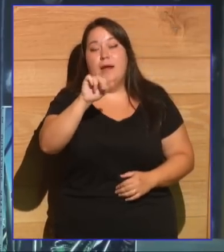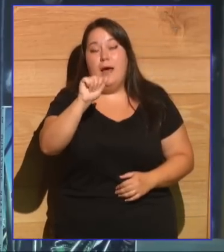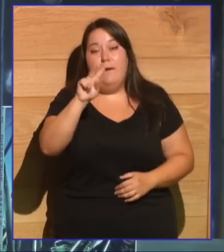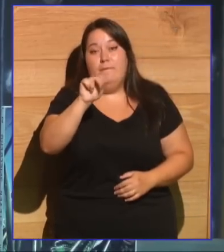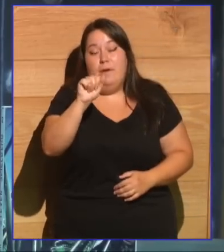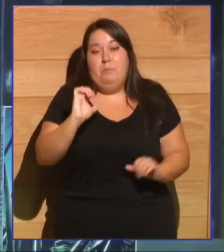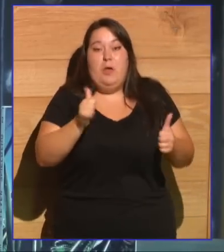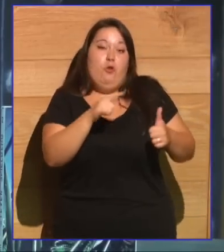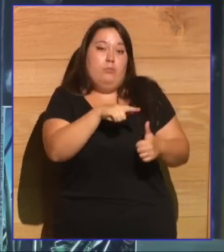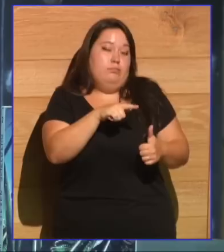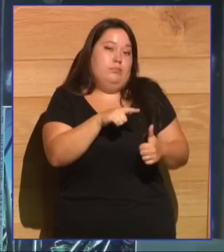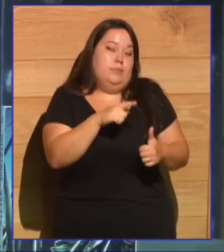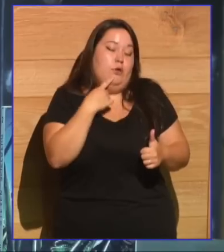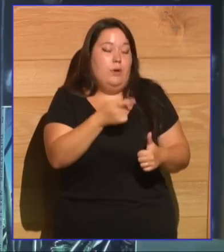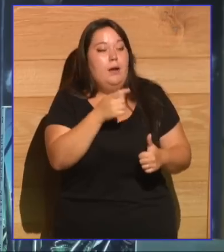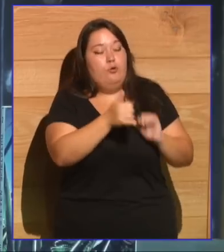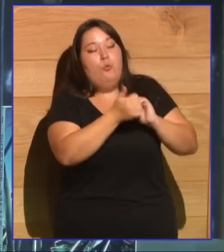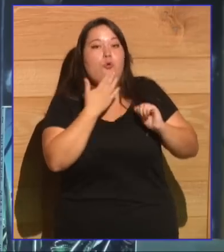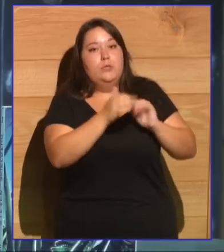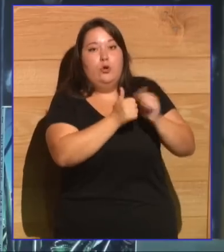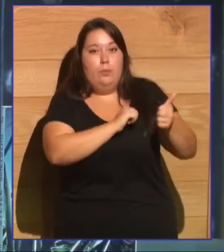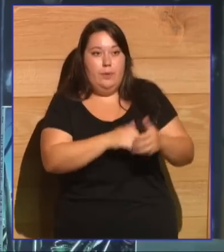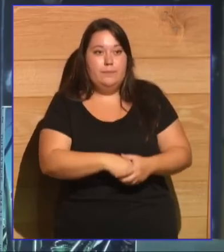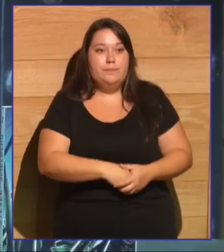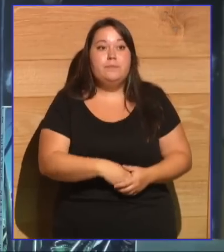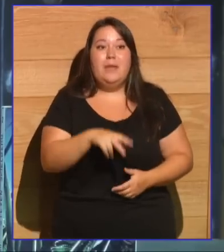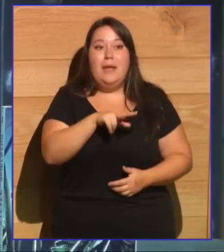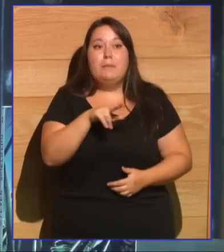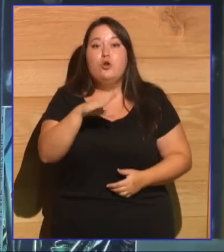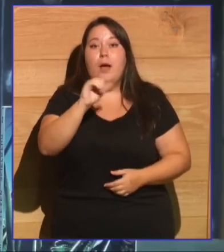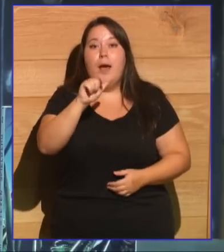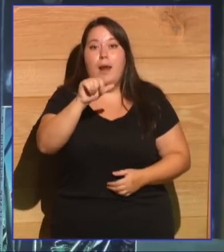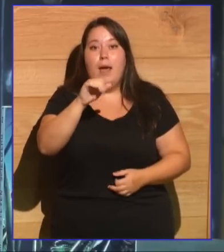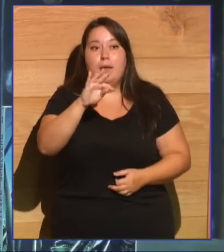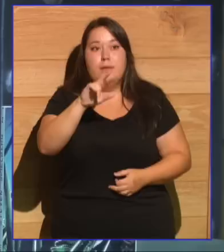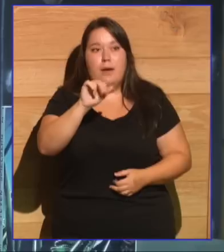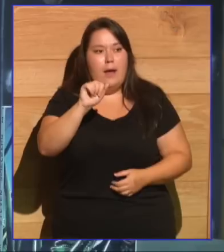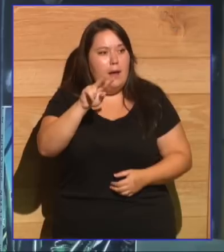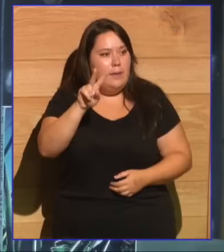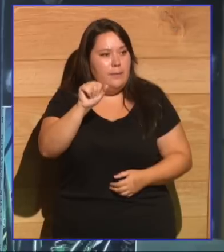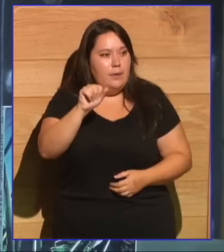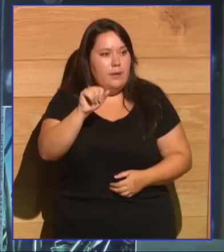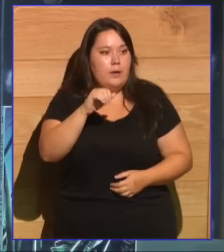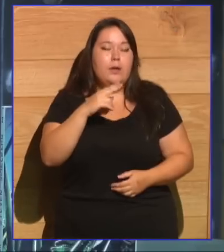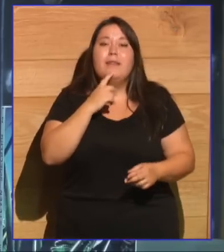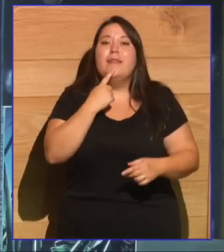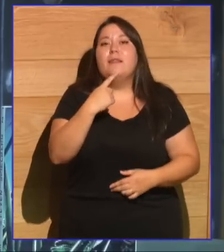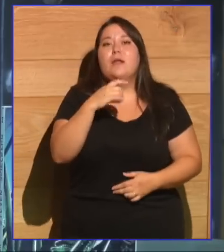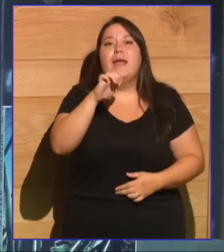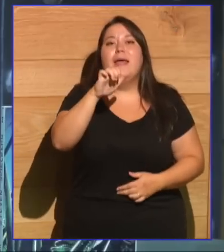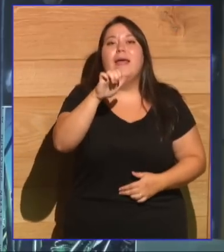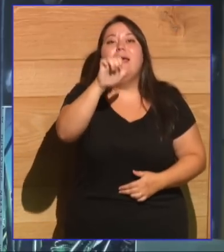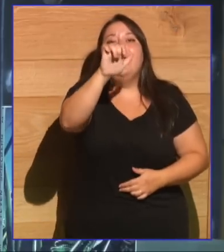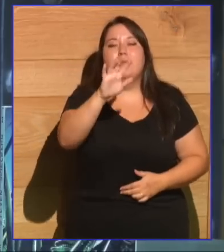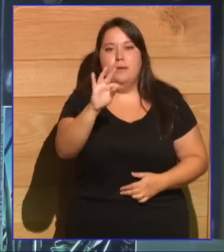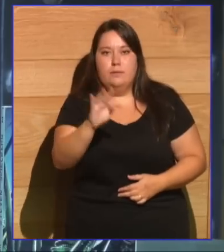vete tirando steven lo que hay que reconocer a los calatrava es que pronuncia mete donjuán lt el dt sí